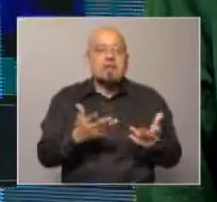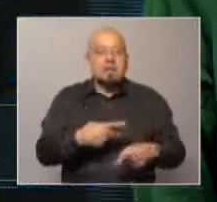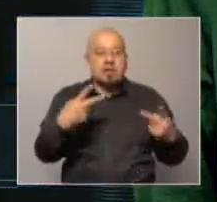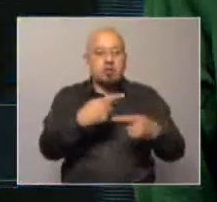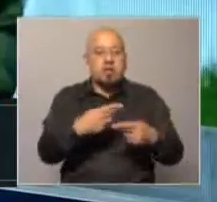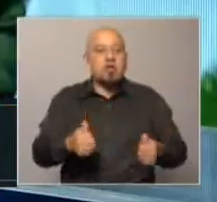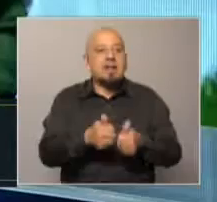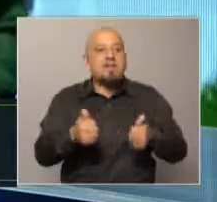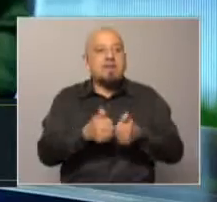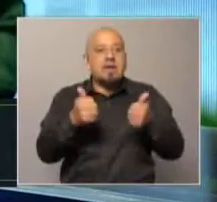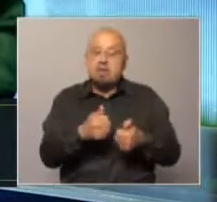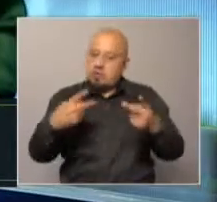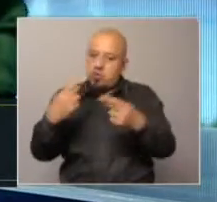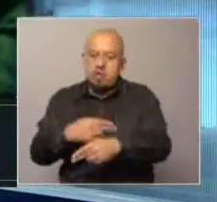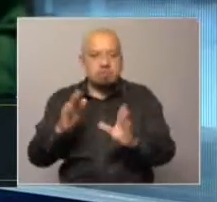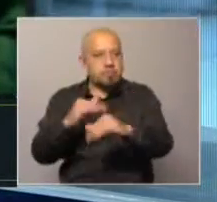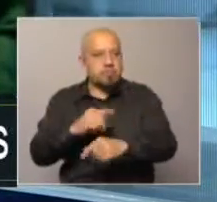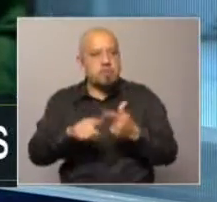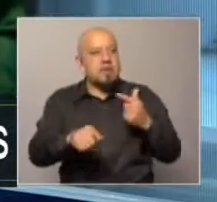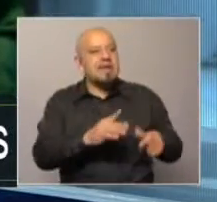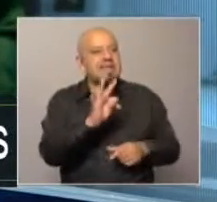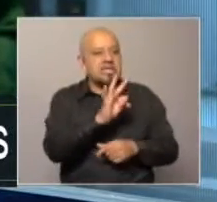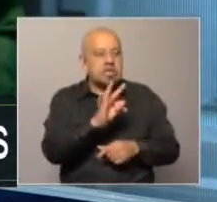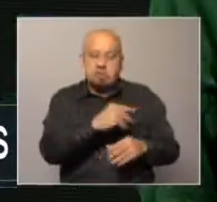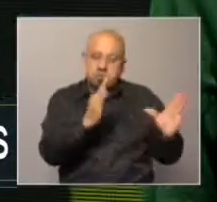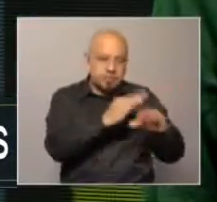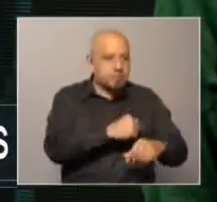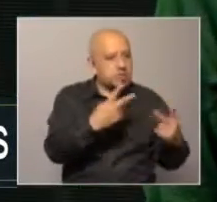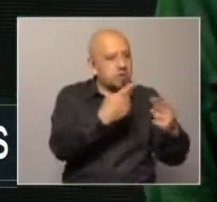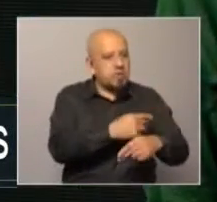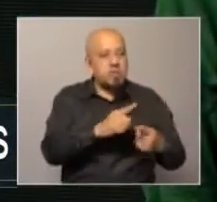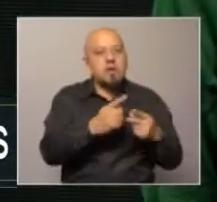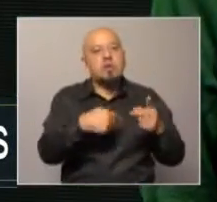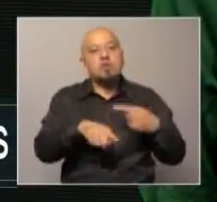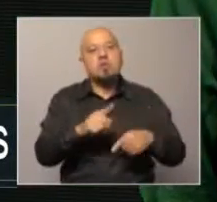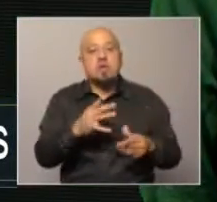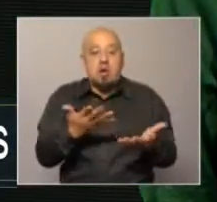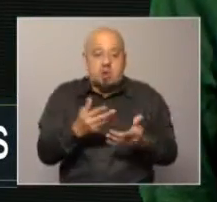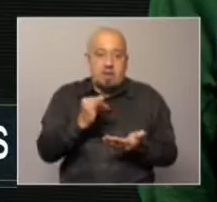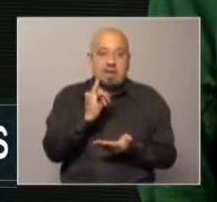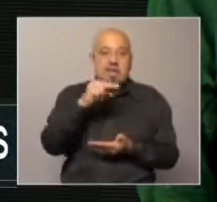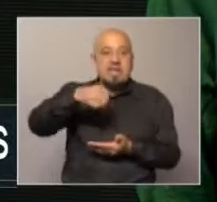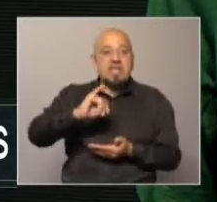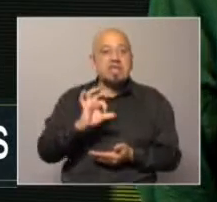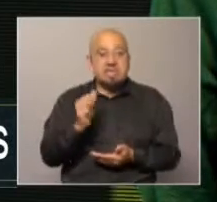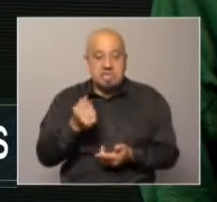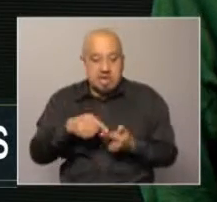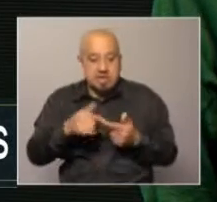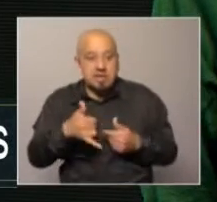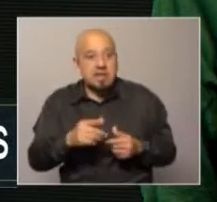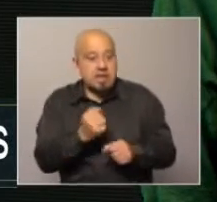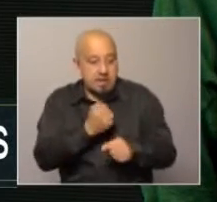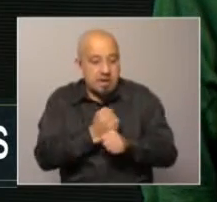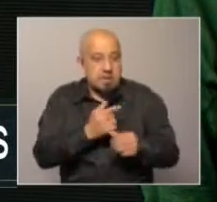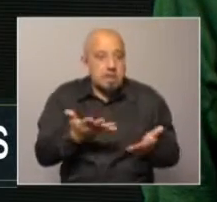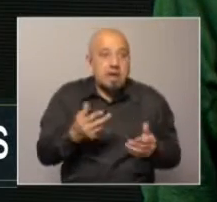talleres y actividades que se hacían con los adolescentes. El INISA tiene que trabajar tanto para darles oportunidades educativas, laborales,